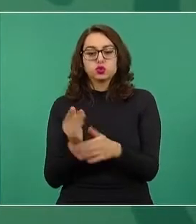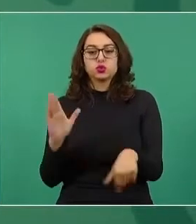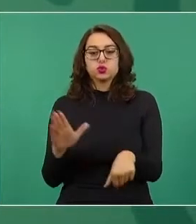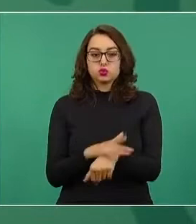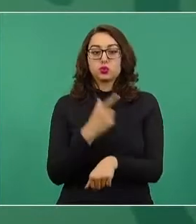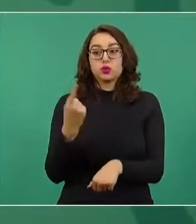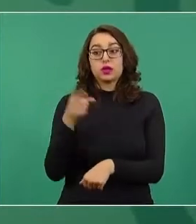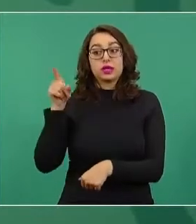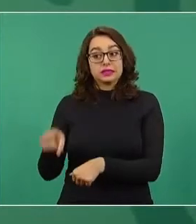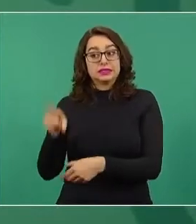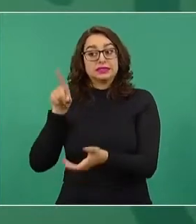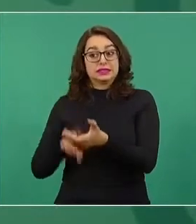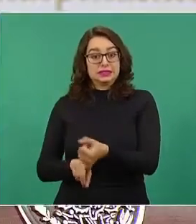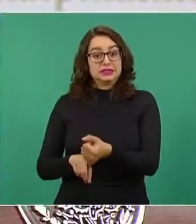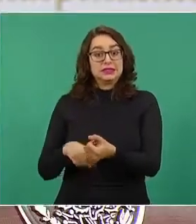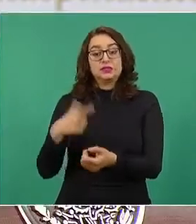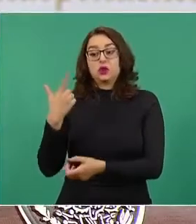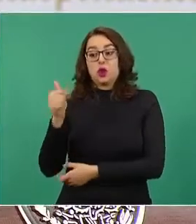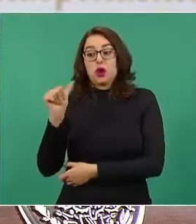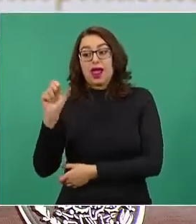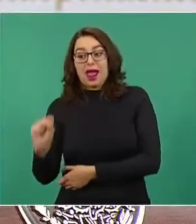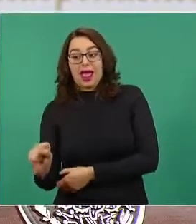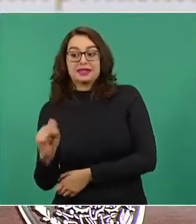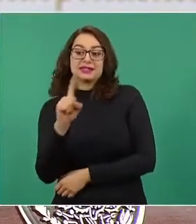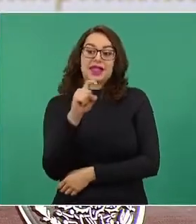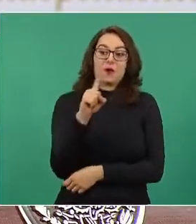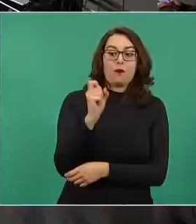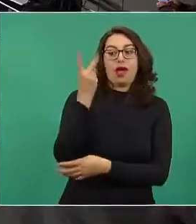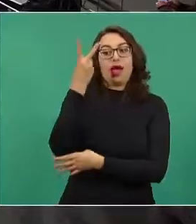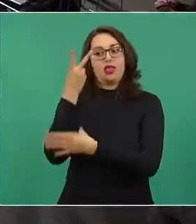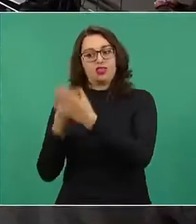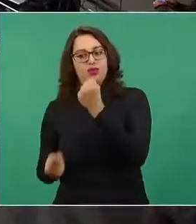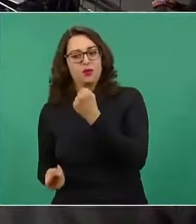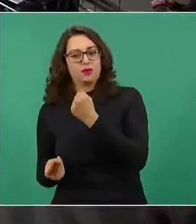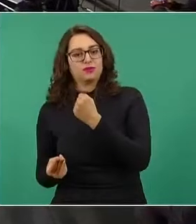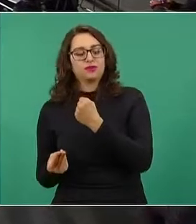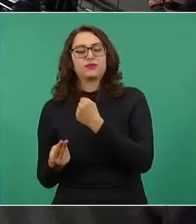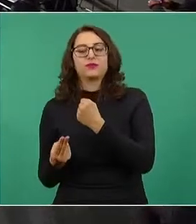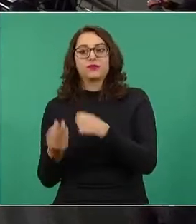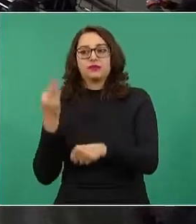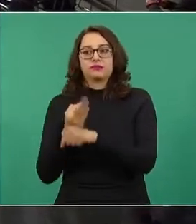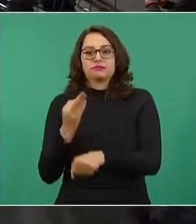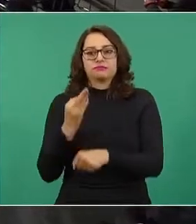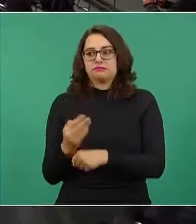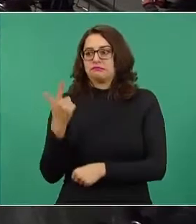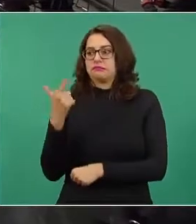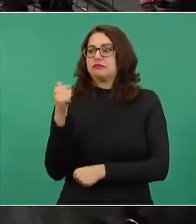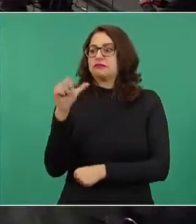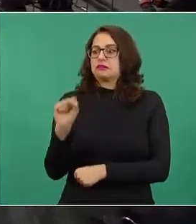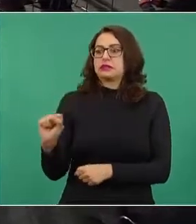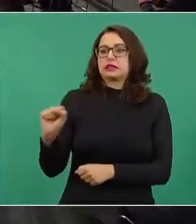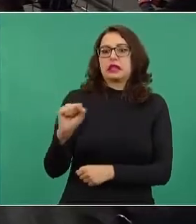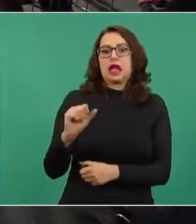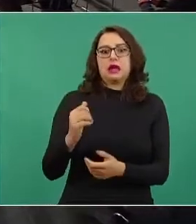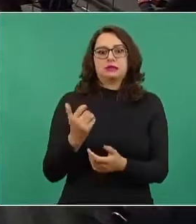dependen de gas y ahora hay incremento en el precio del gas.